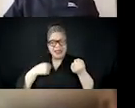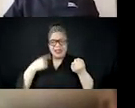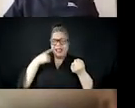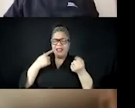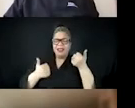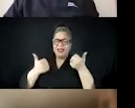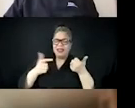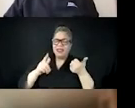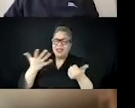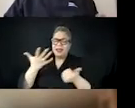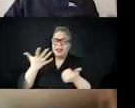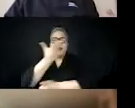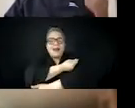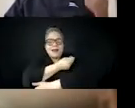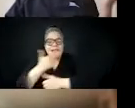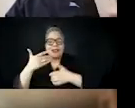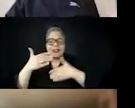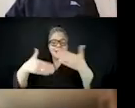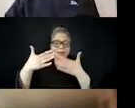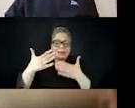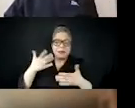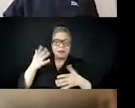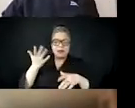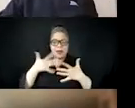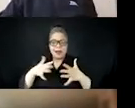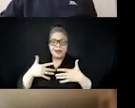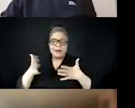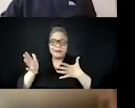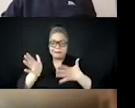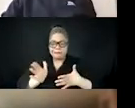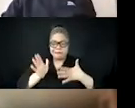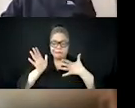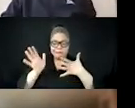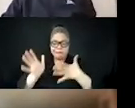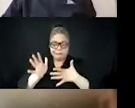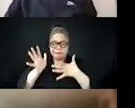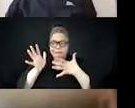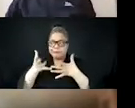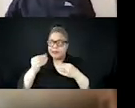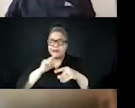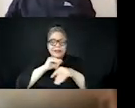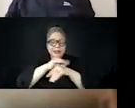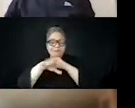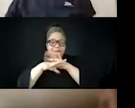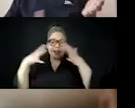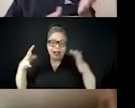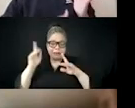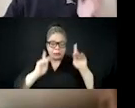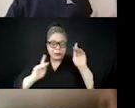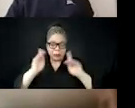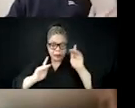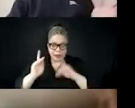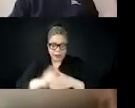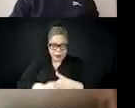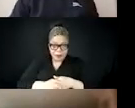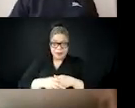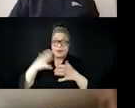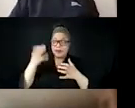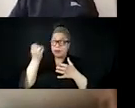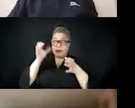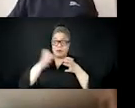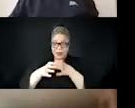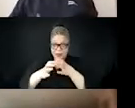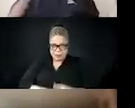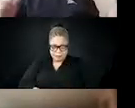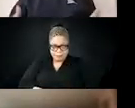eso tiene muchísimas veces quizás resonancia con ustedes y luego nuestras voces y movimientos políticos